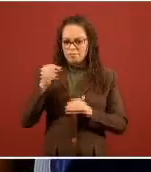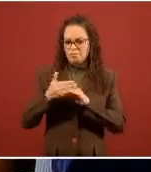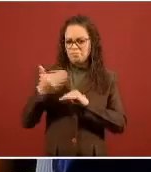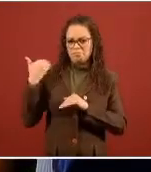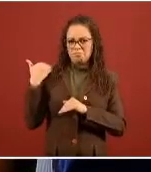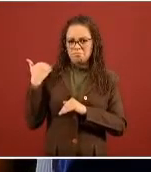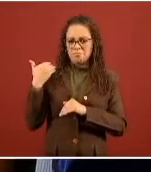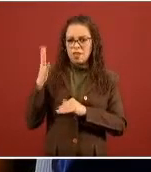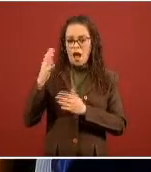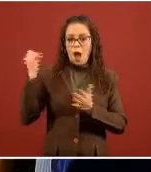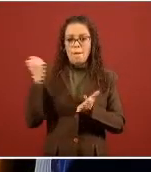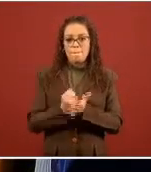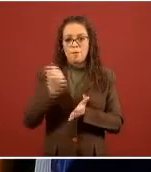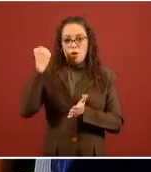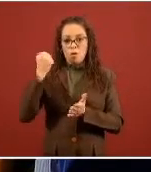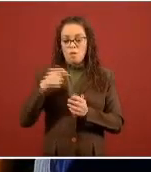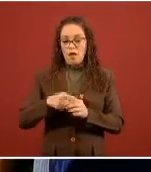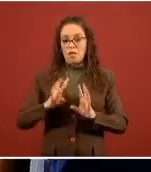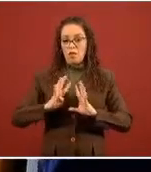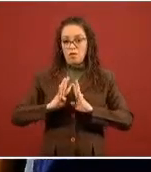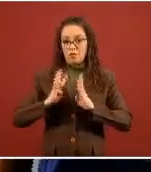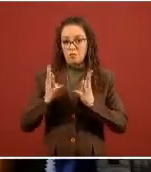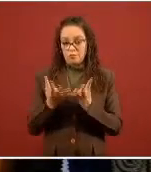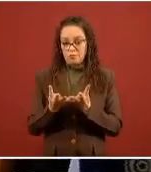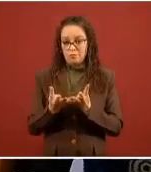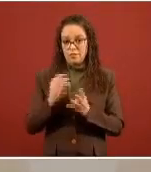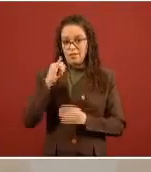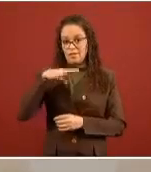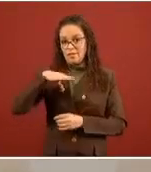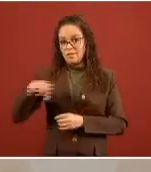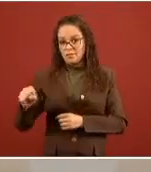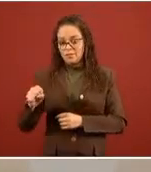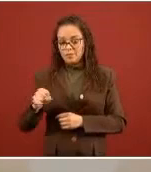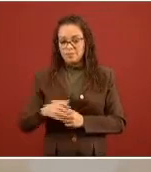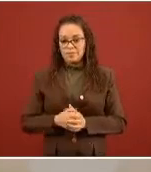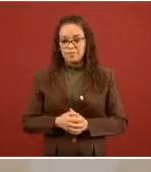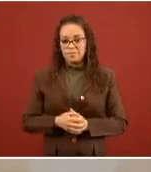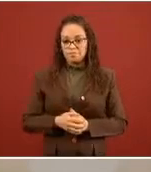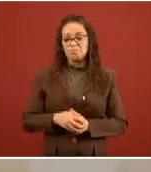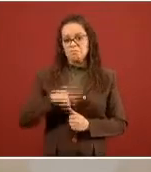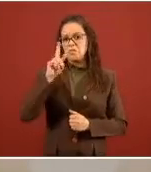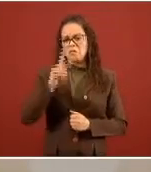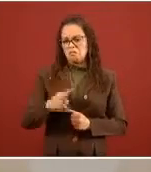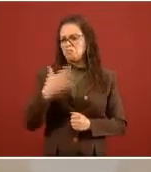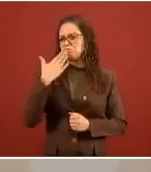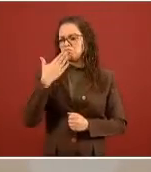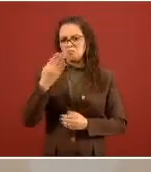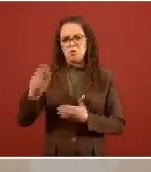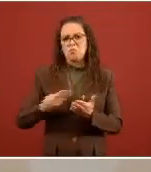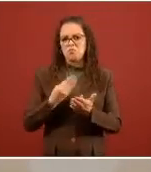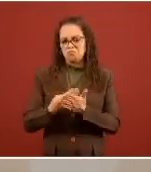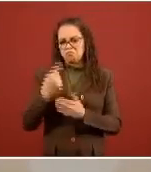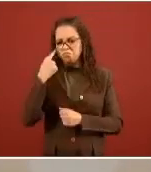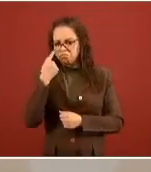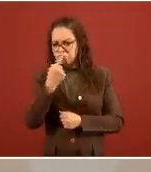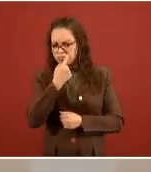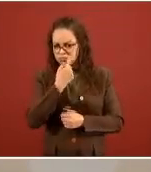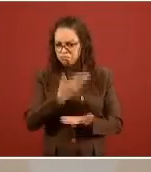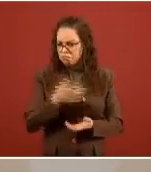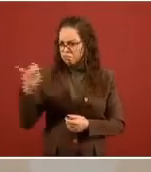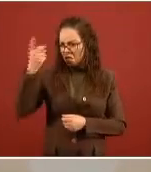minutos en el Consejo Técnico del Seguro Social y nos pareció una excelente propuesta de parte del director